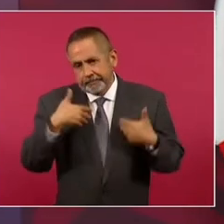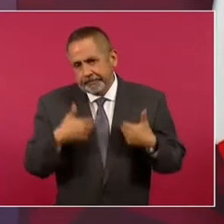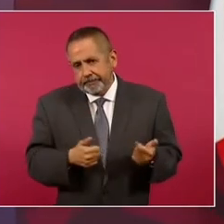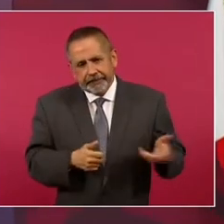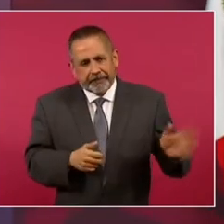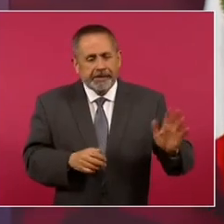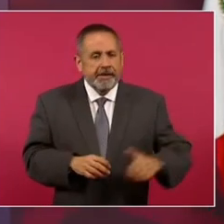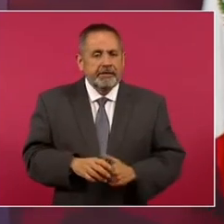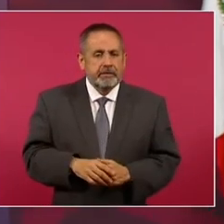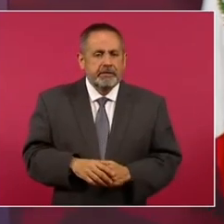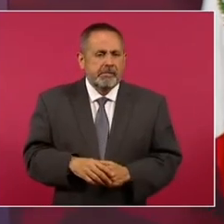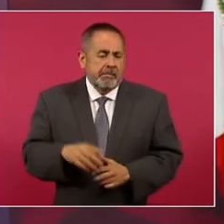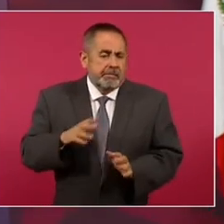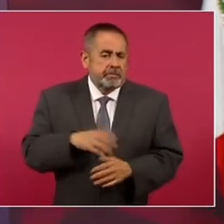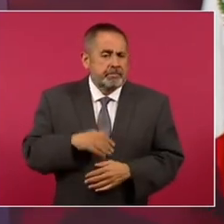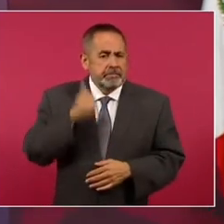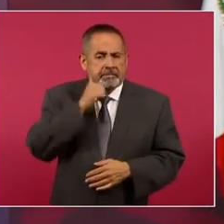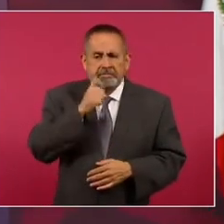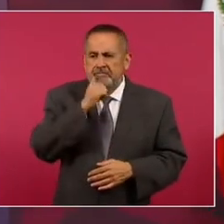Además, como siempre hemos dicho,